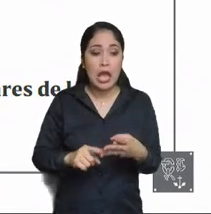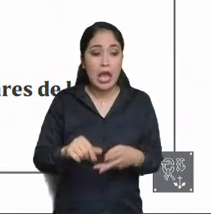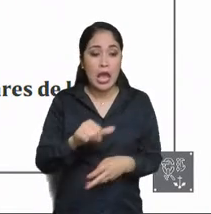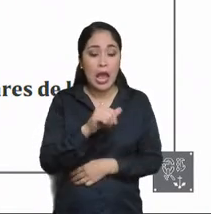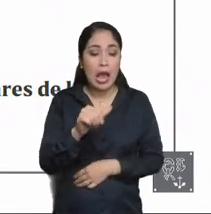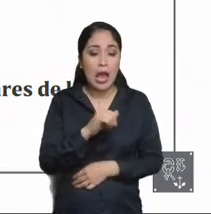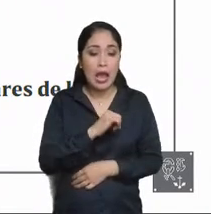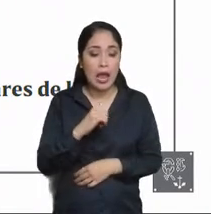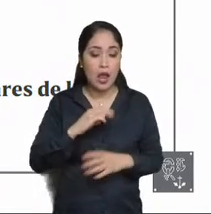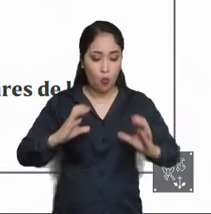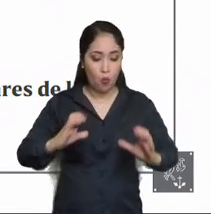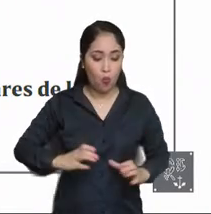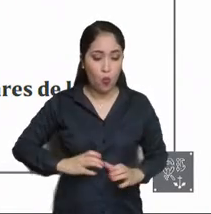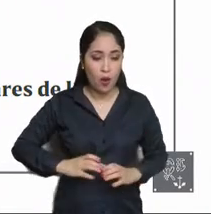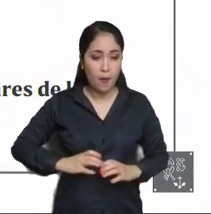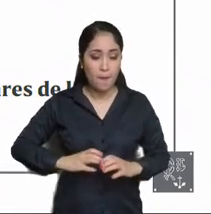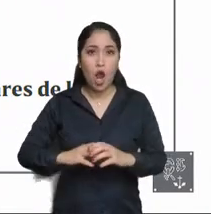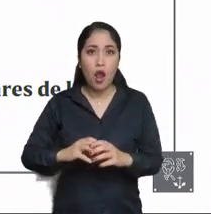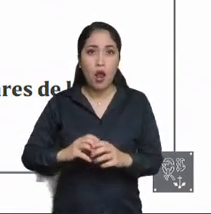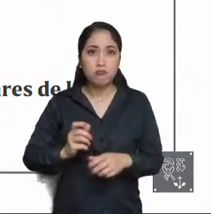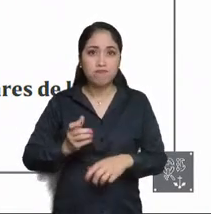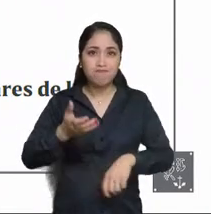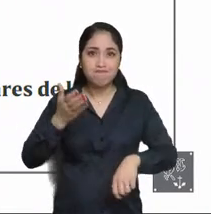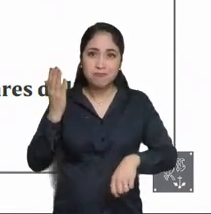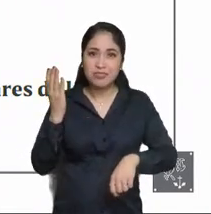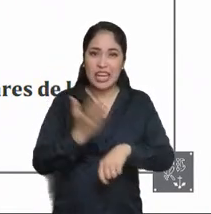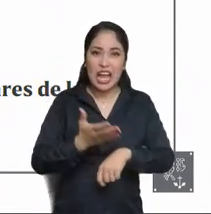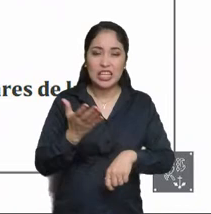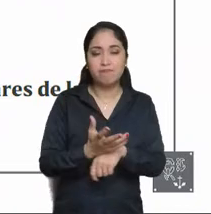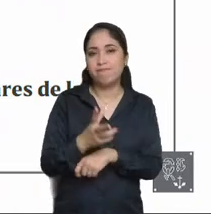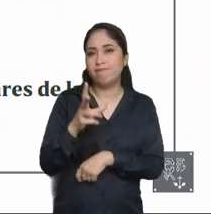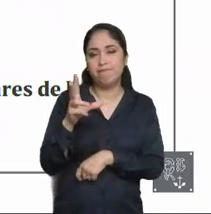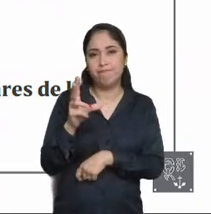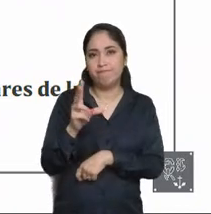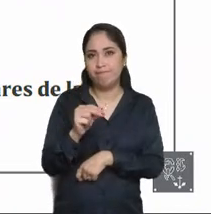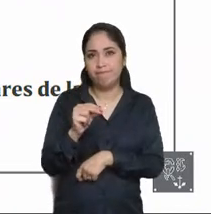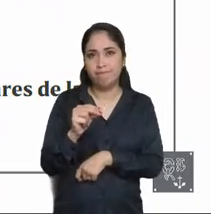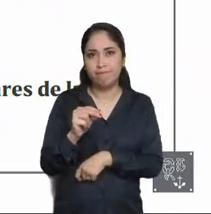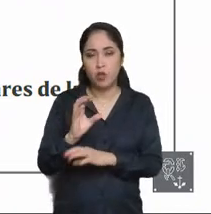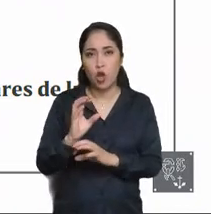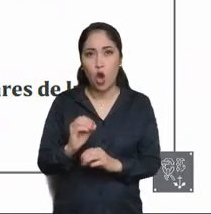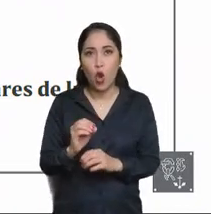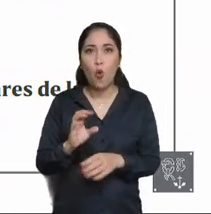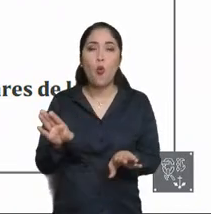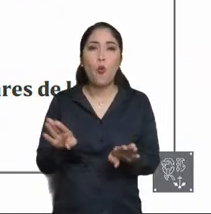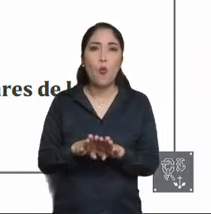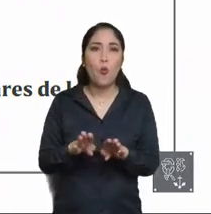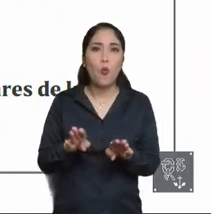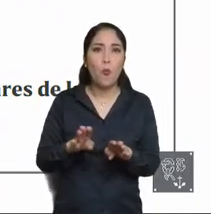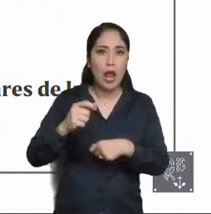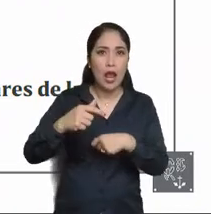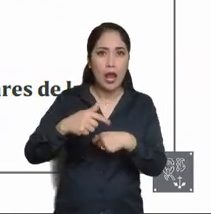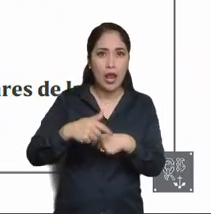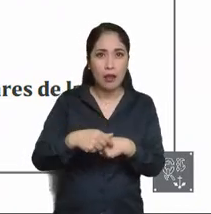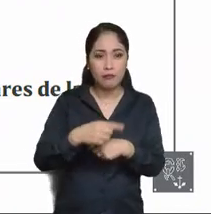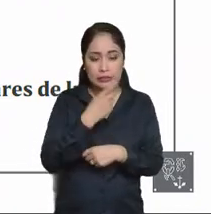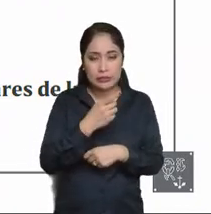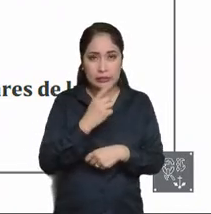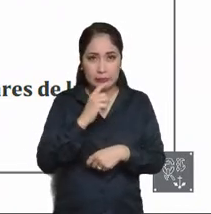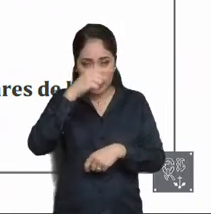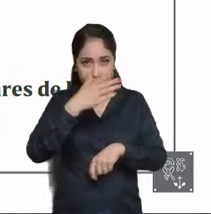prevenir, atender y sancionar tal circunstancia. Otro renglón que se incluye en la